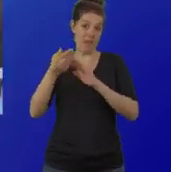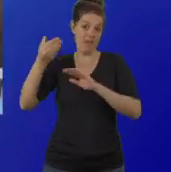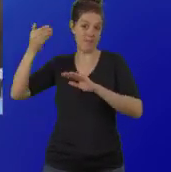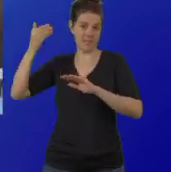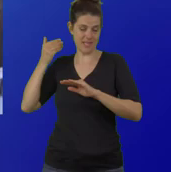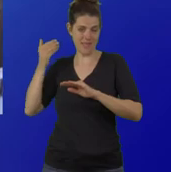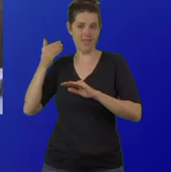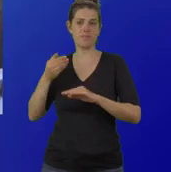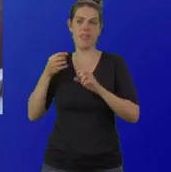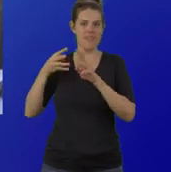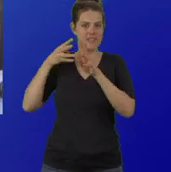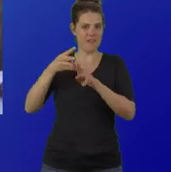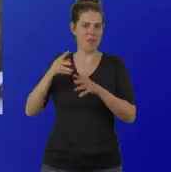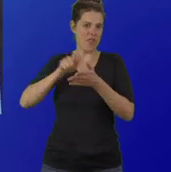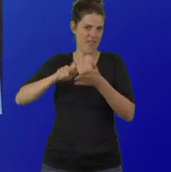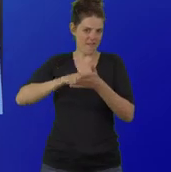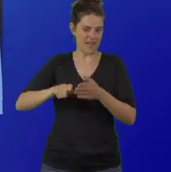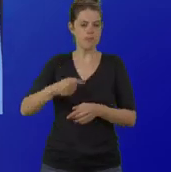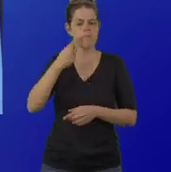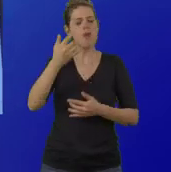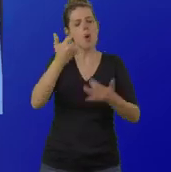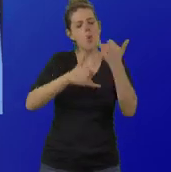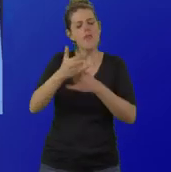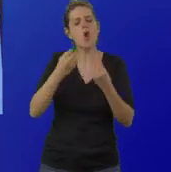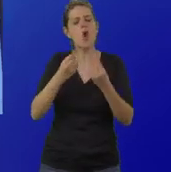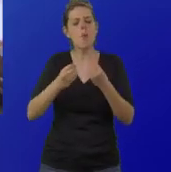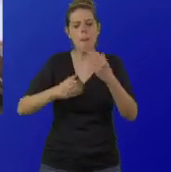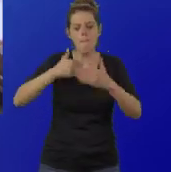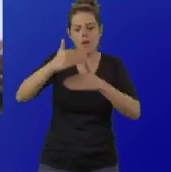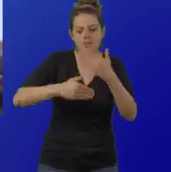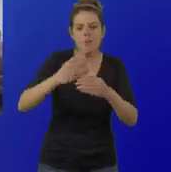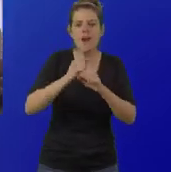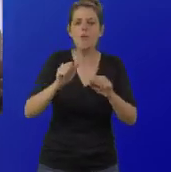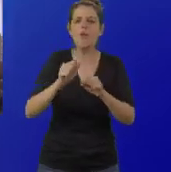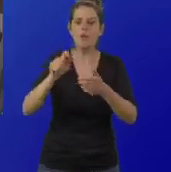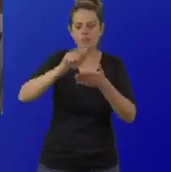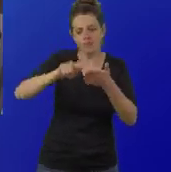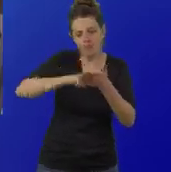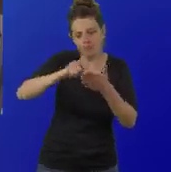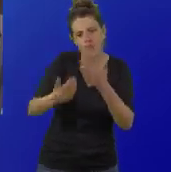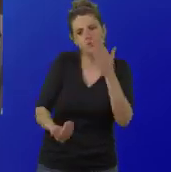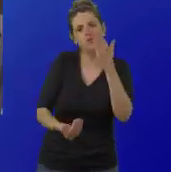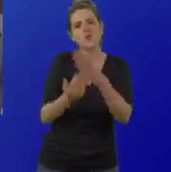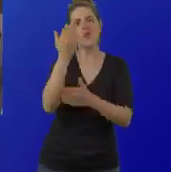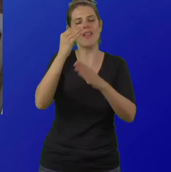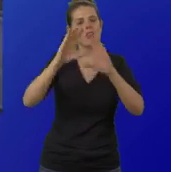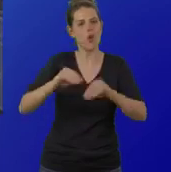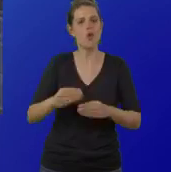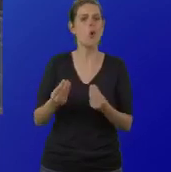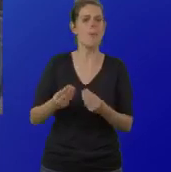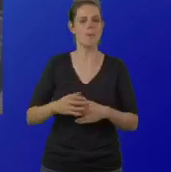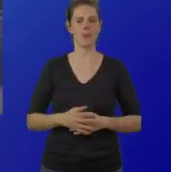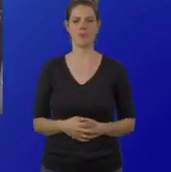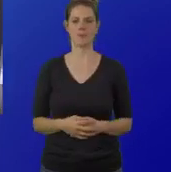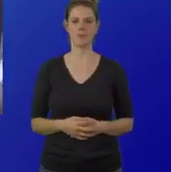de la semana anterior, ¿cómo estuvo el proceso para subir todas las evidencias al archivo